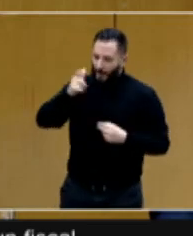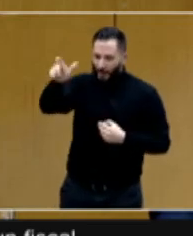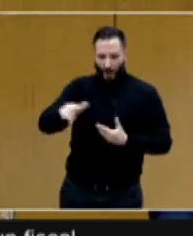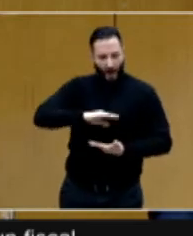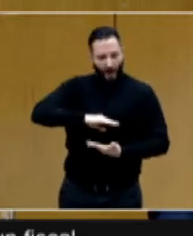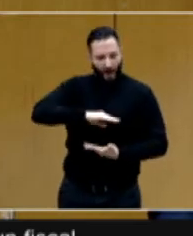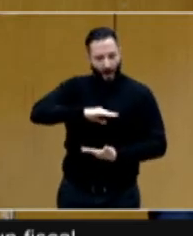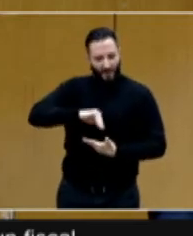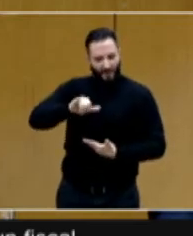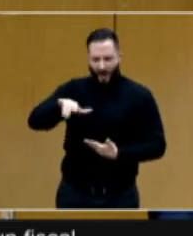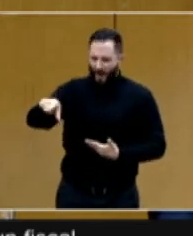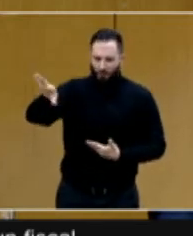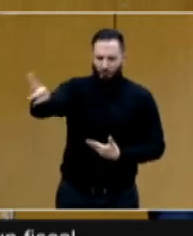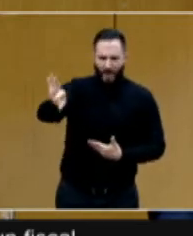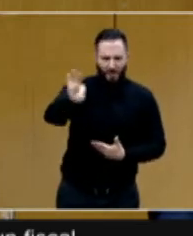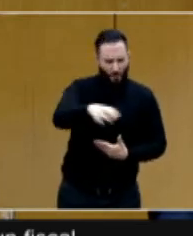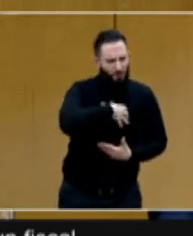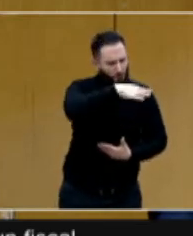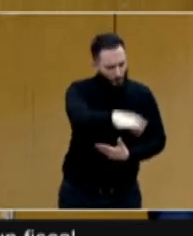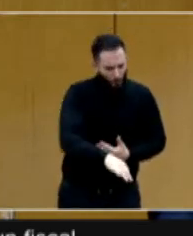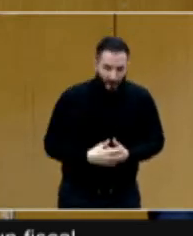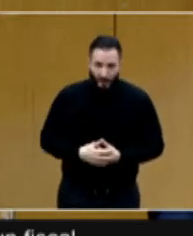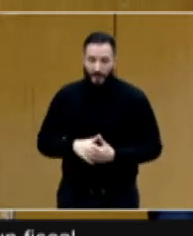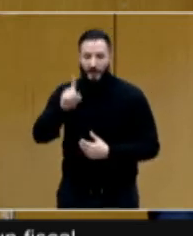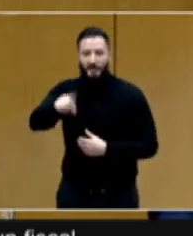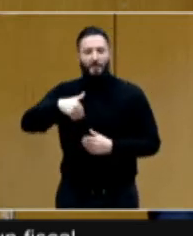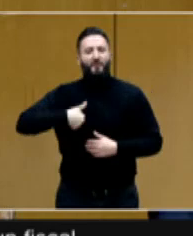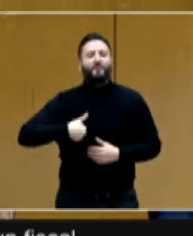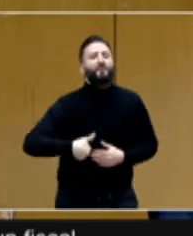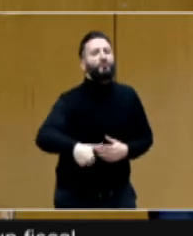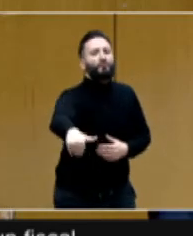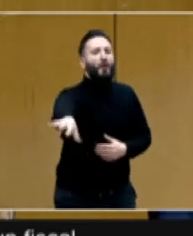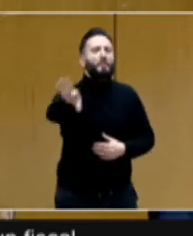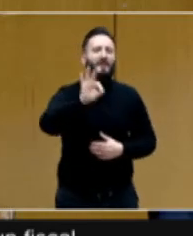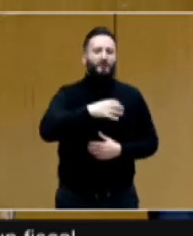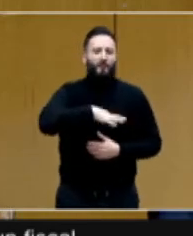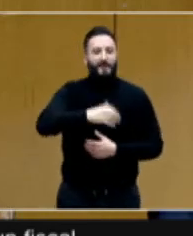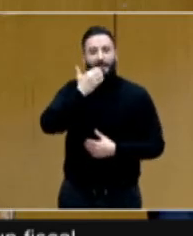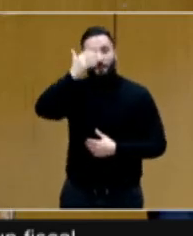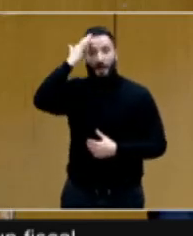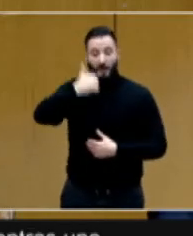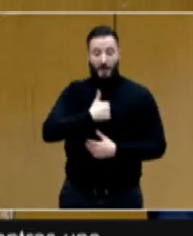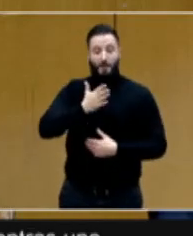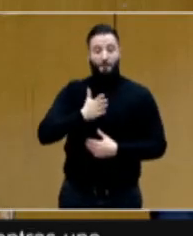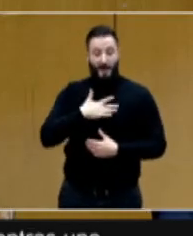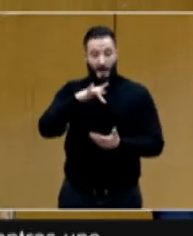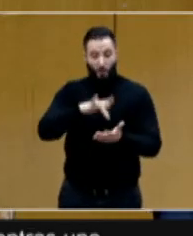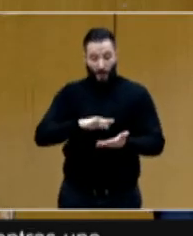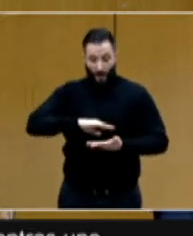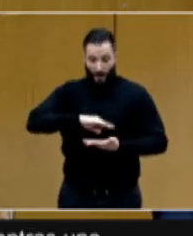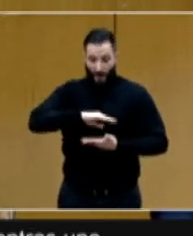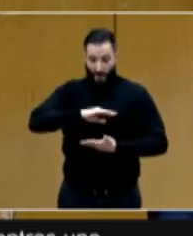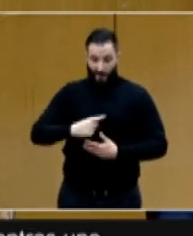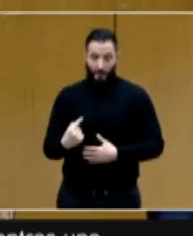y tiene puede decir con vistas al futuro o sea puedo decir si el día de mañana Yo pierdo mi capacidad pero me tiene que hacer una transfusión de sangre que